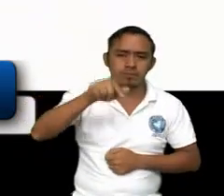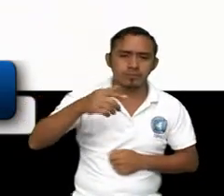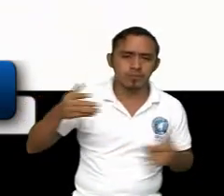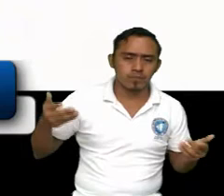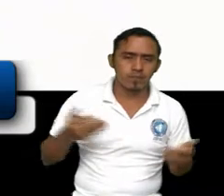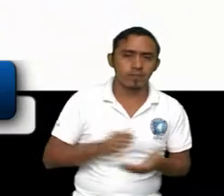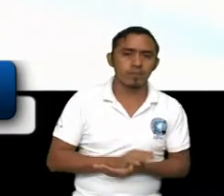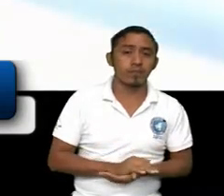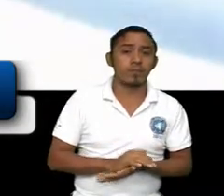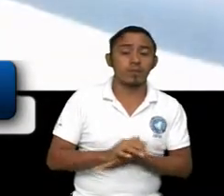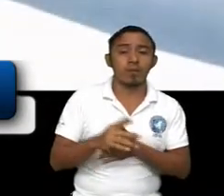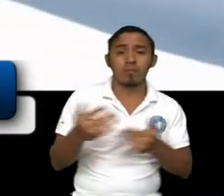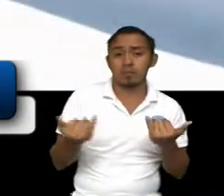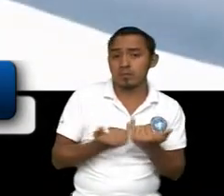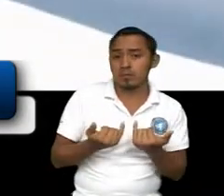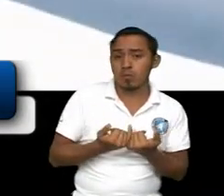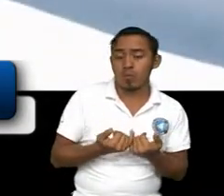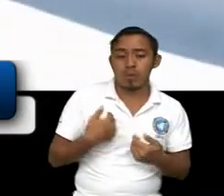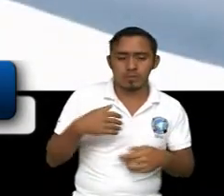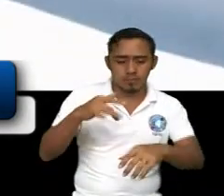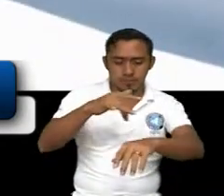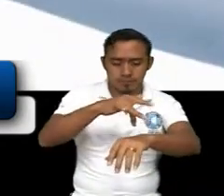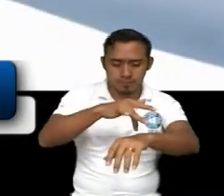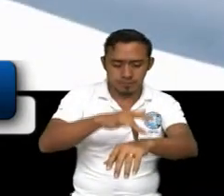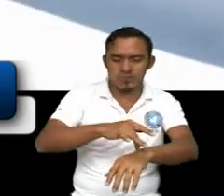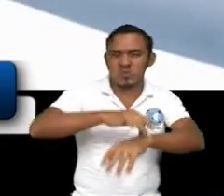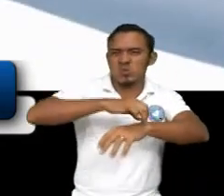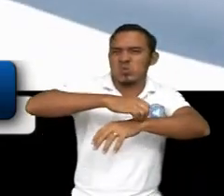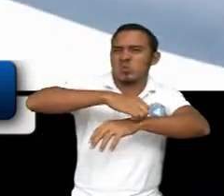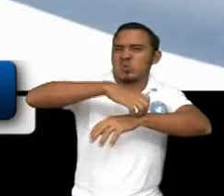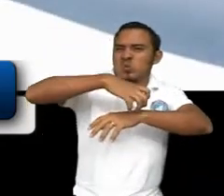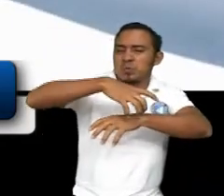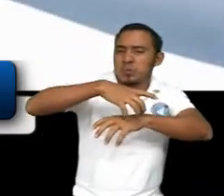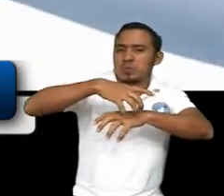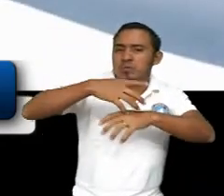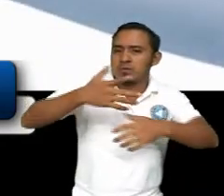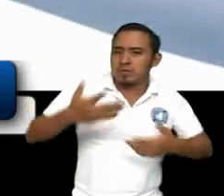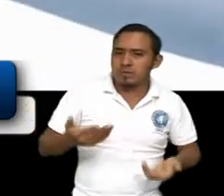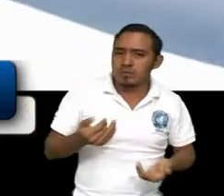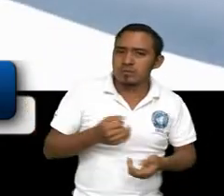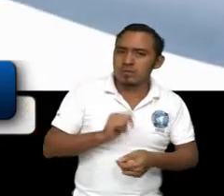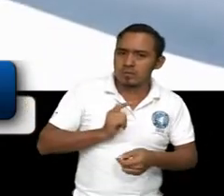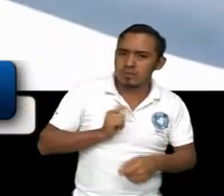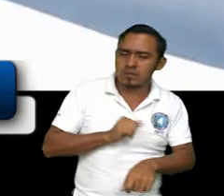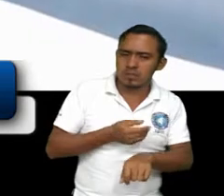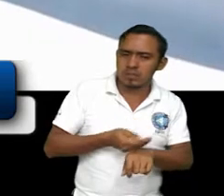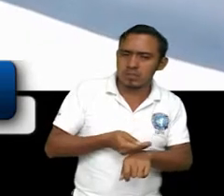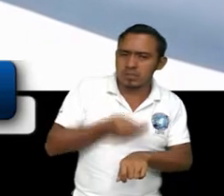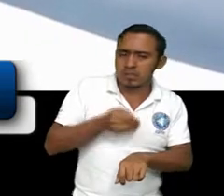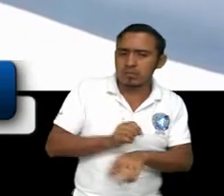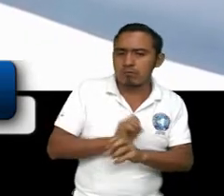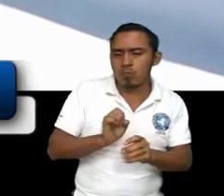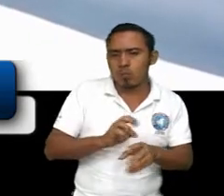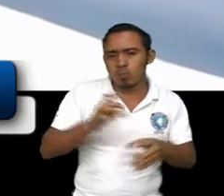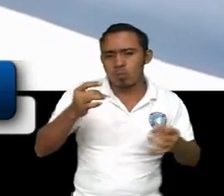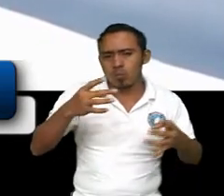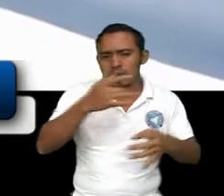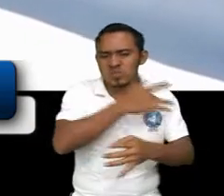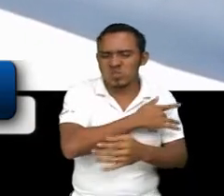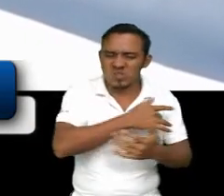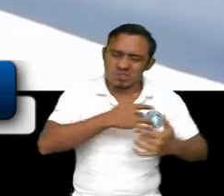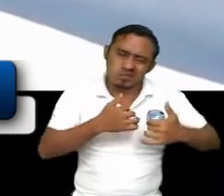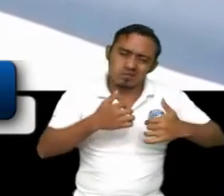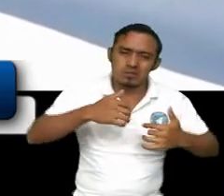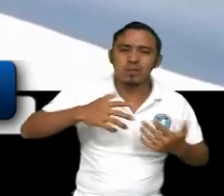ir viendo incluso a la hora de tocarle las articulaciones si está hay calor local o se queja en algún movimiento